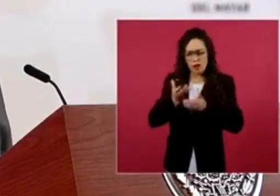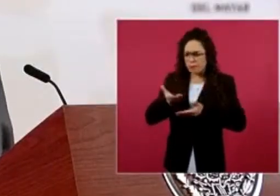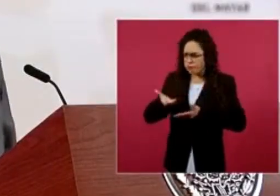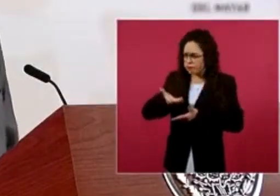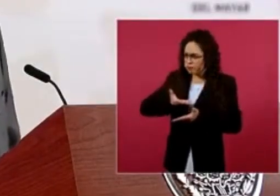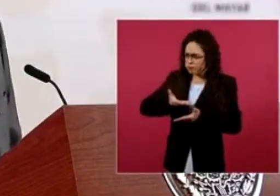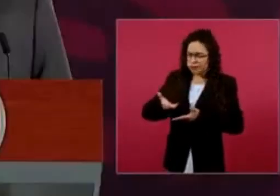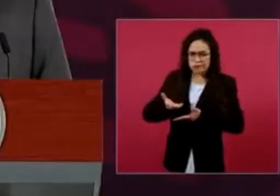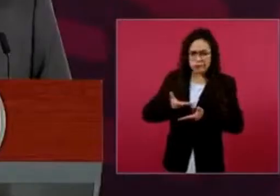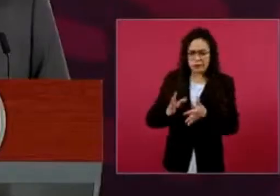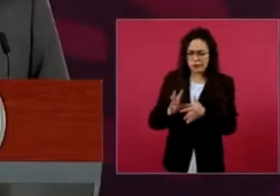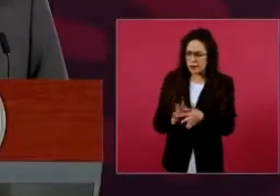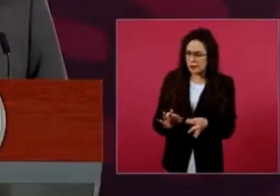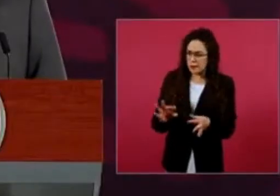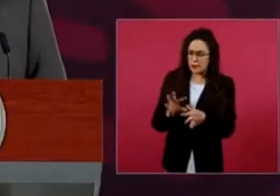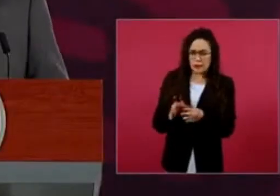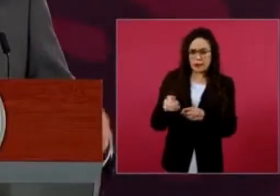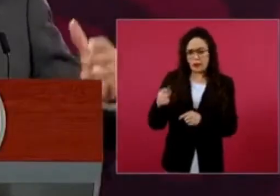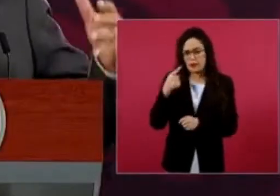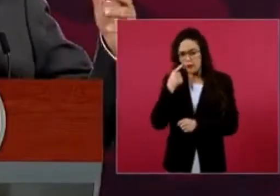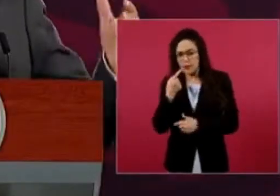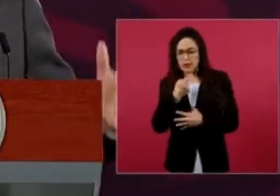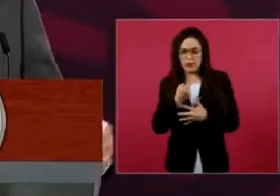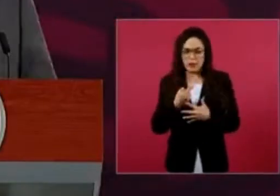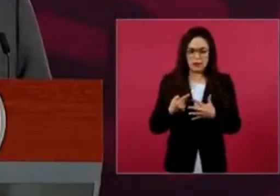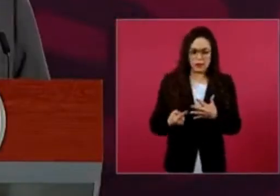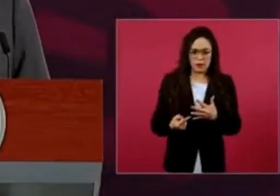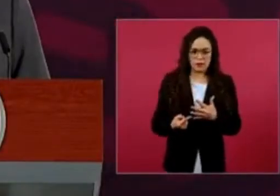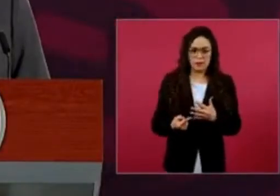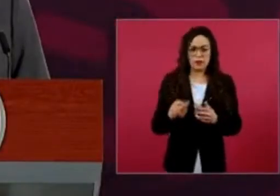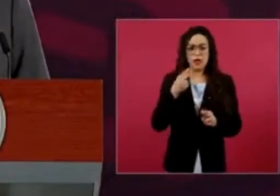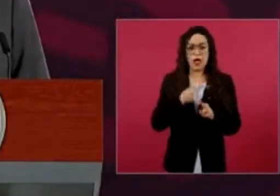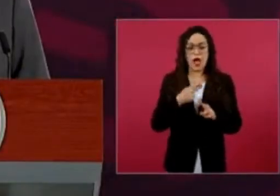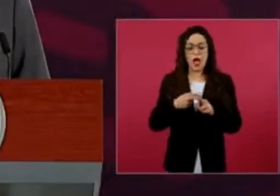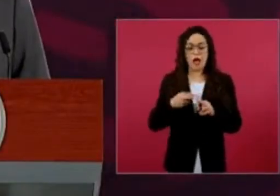Va inclusive a quedar el mismo equipo